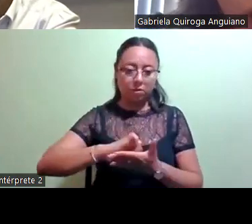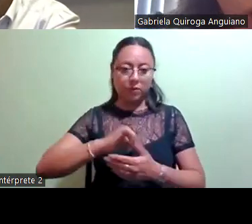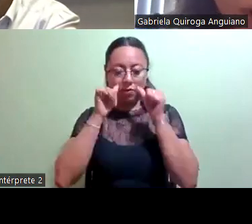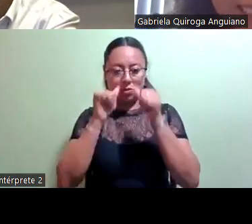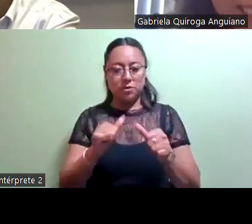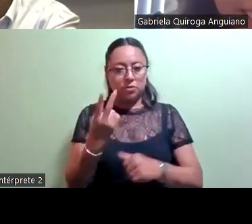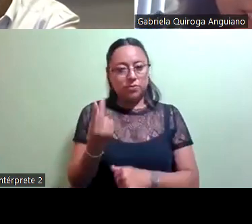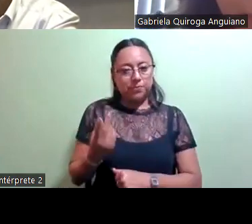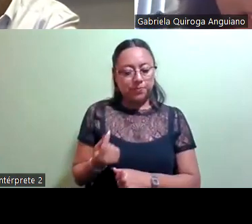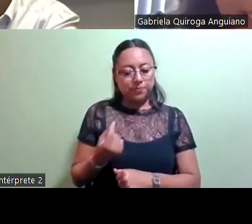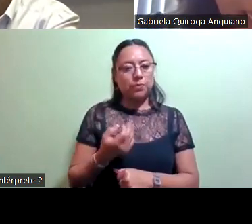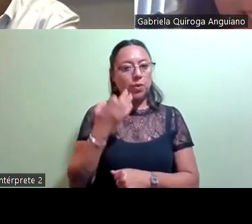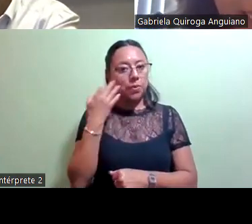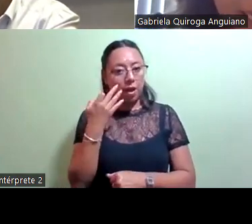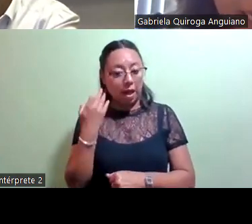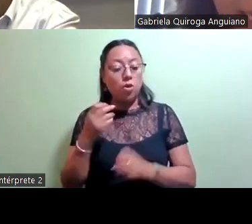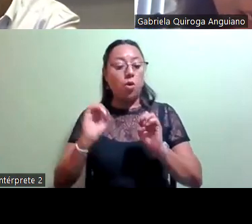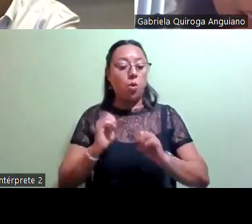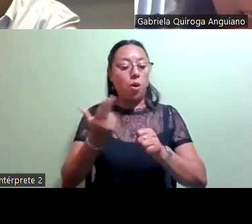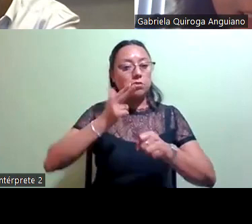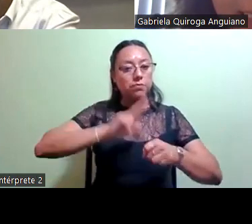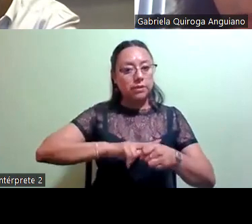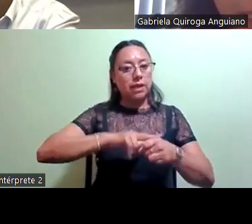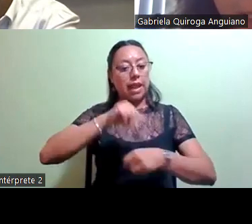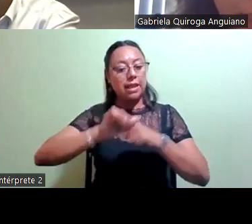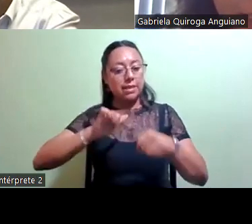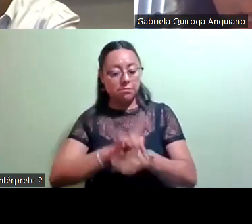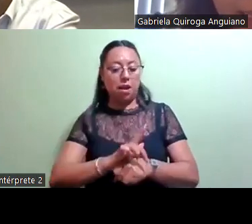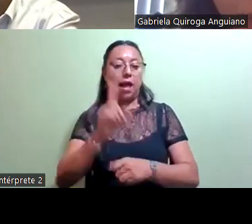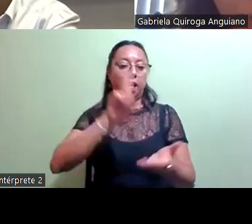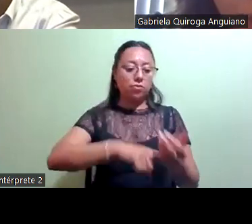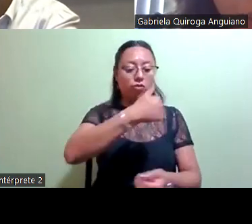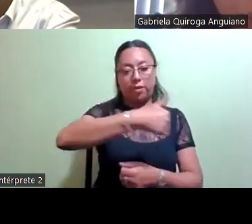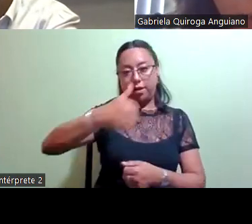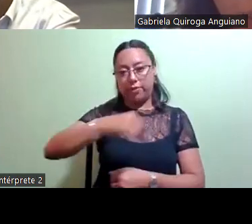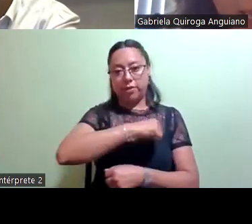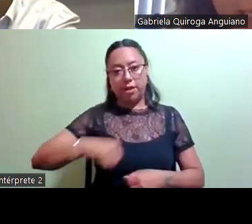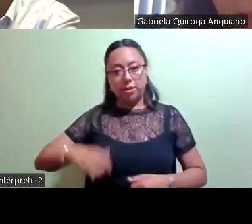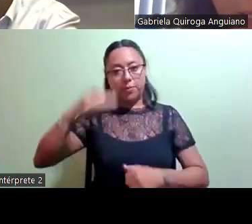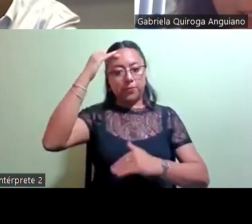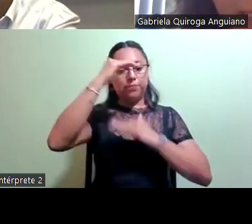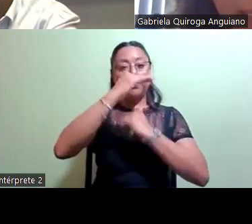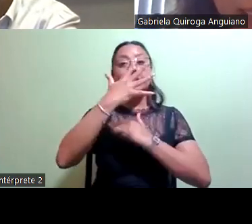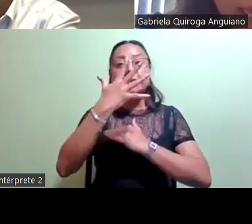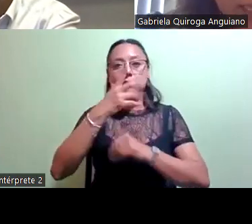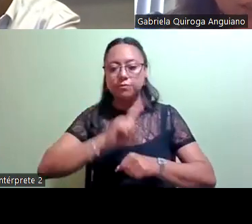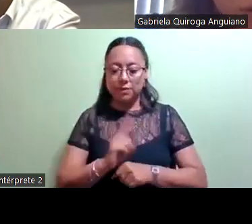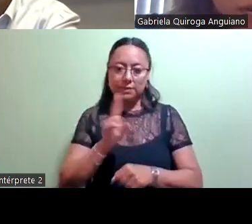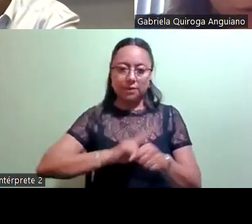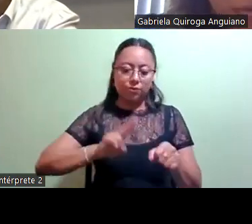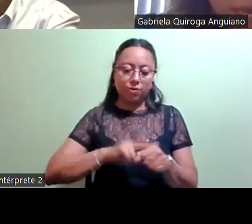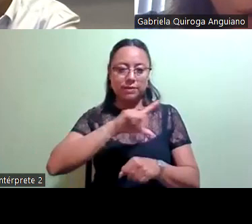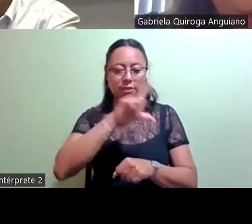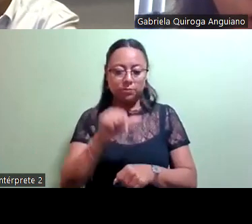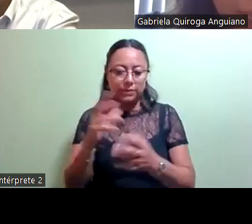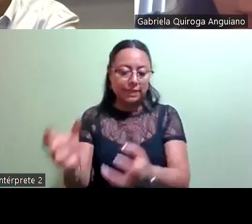felina o a las clínicas veterinarias en las alcaldías respectivas dentro de los 5 días hábiles siguientes a su